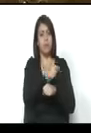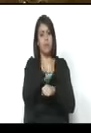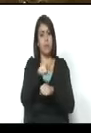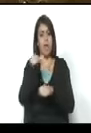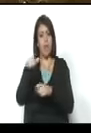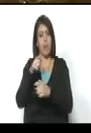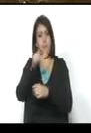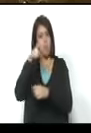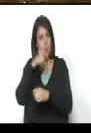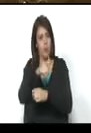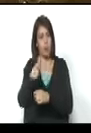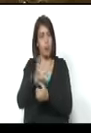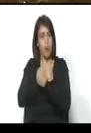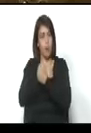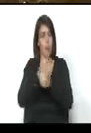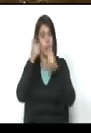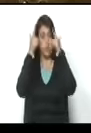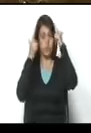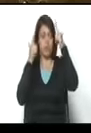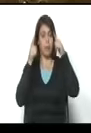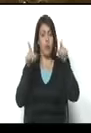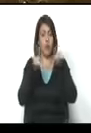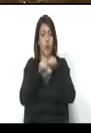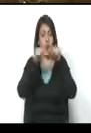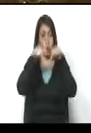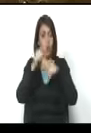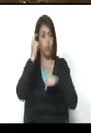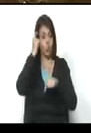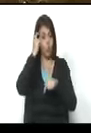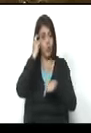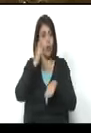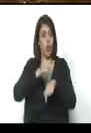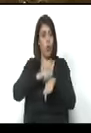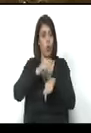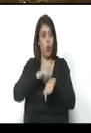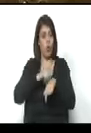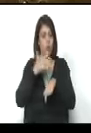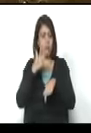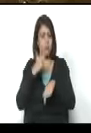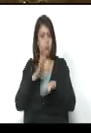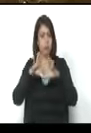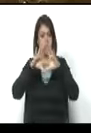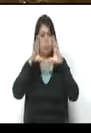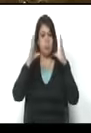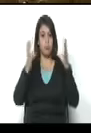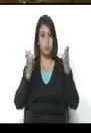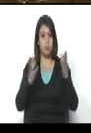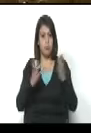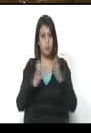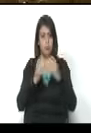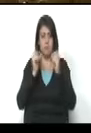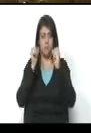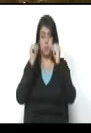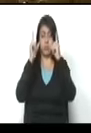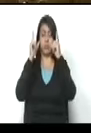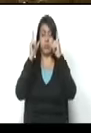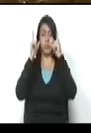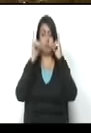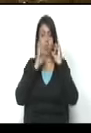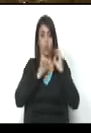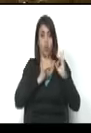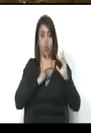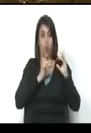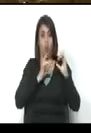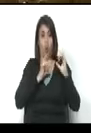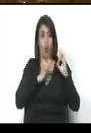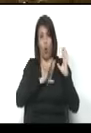neoliberalismo. Recordemos que un día como hoy, horas posteriores, el mundo no solo se conmovió, sino que